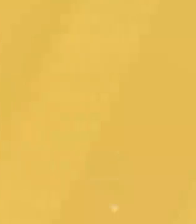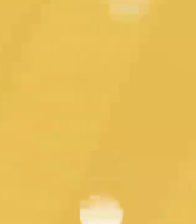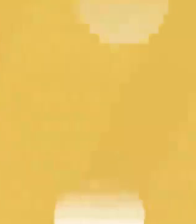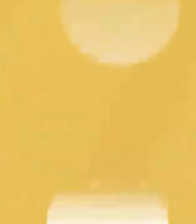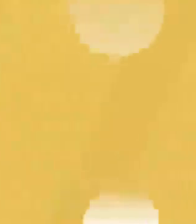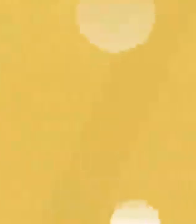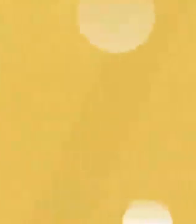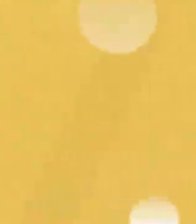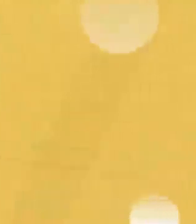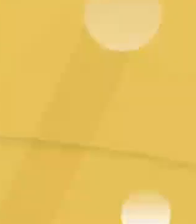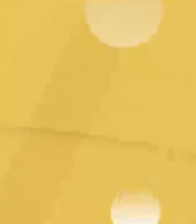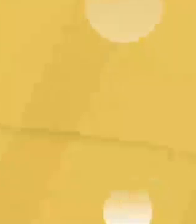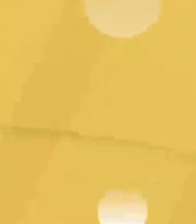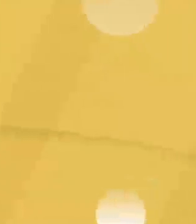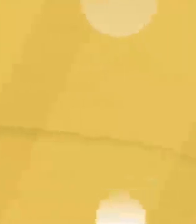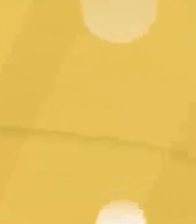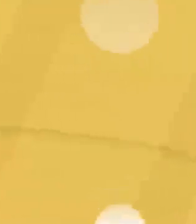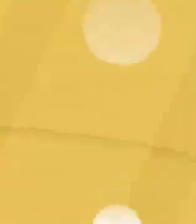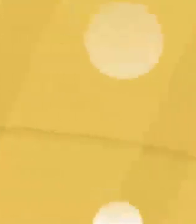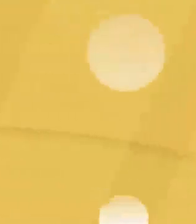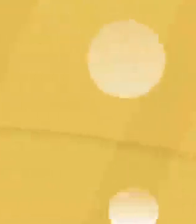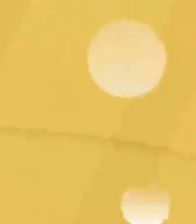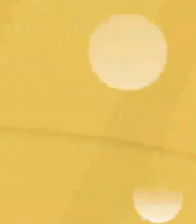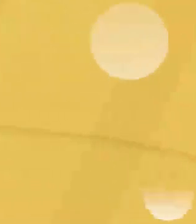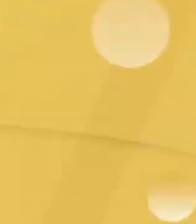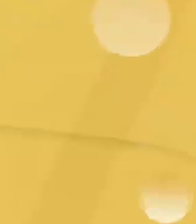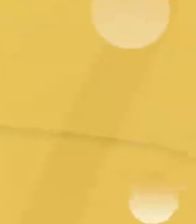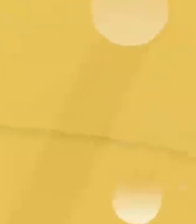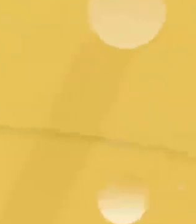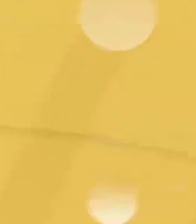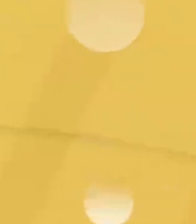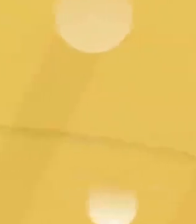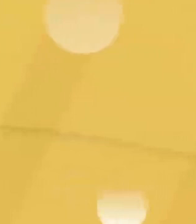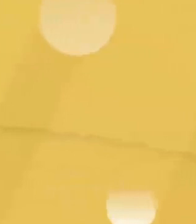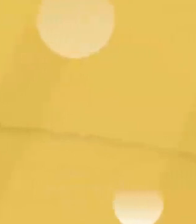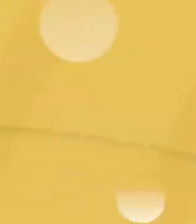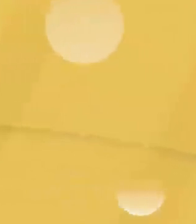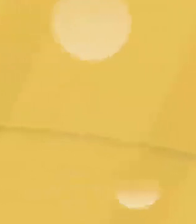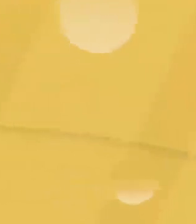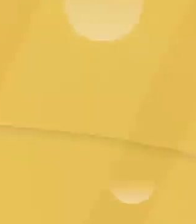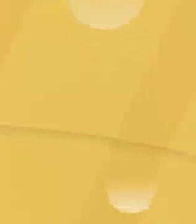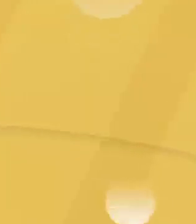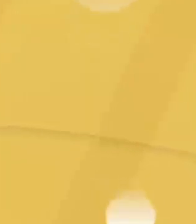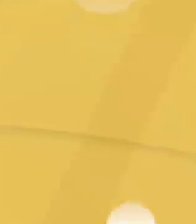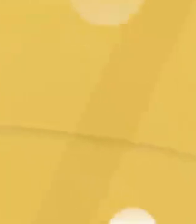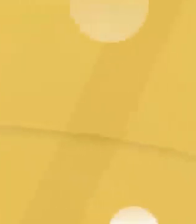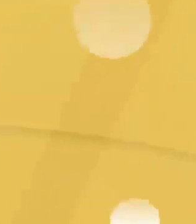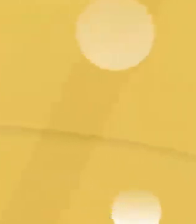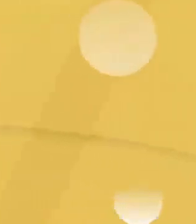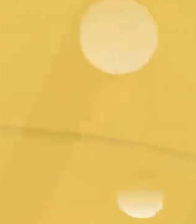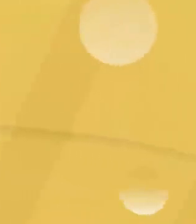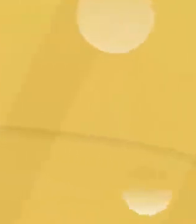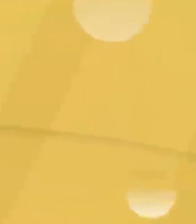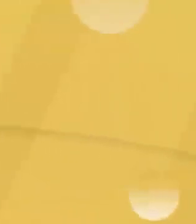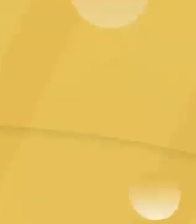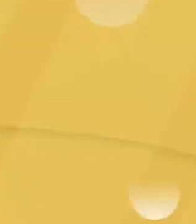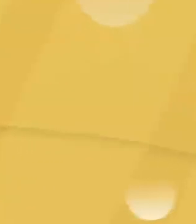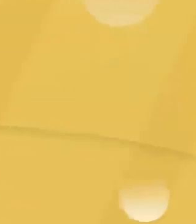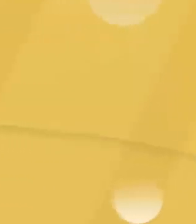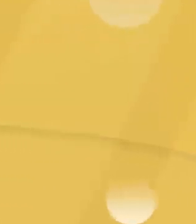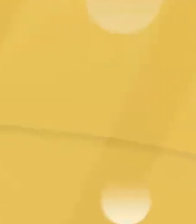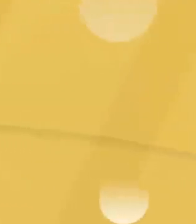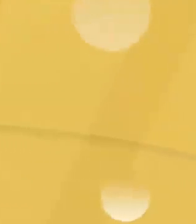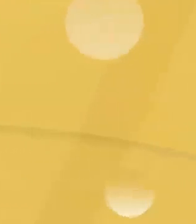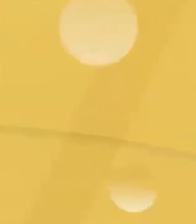¿Qué sería distinto en la escritura de los autores si tuvieran otros medios de difundir su obra o si hubieran nacido en un